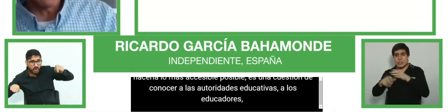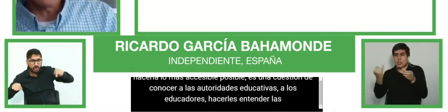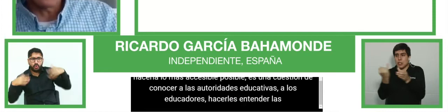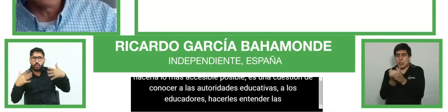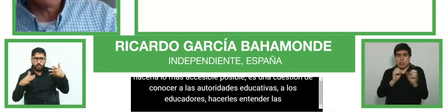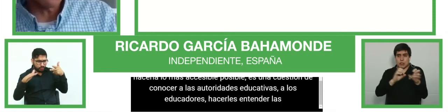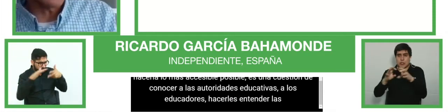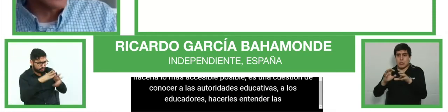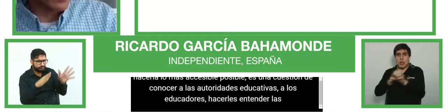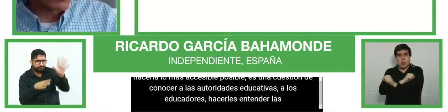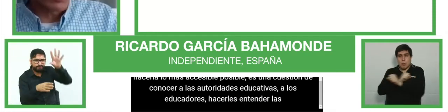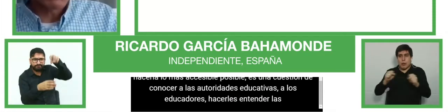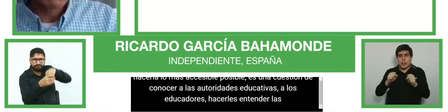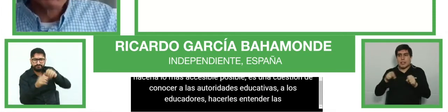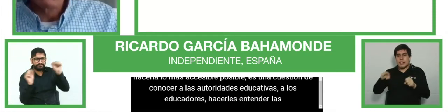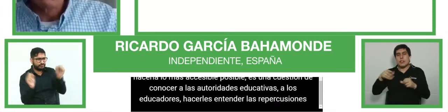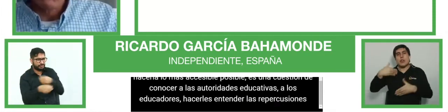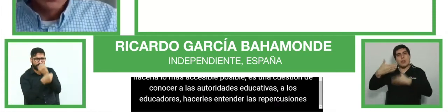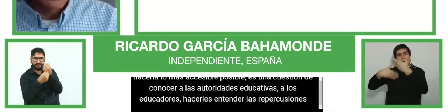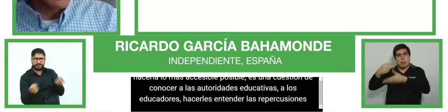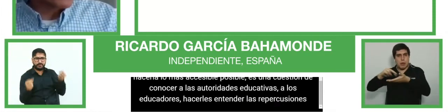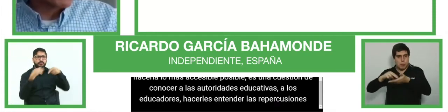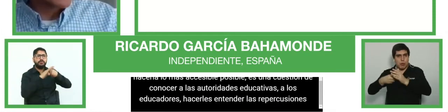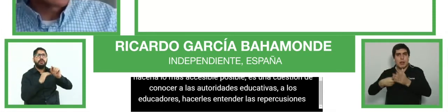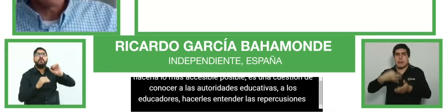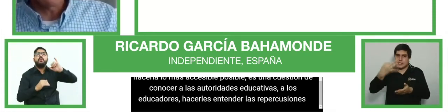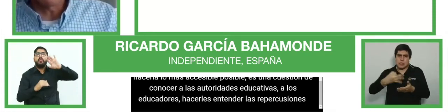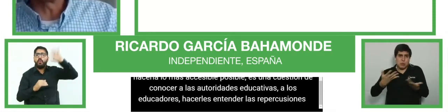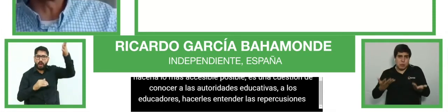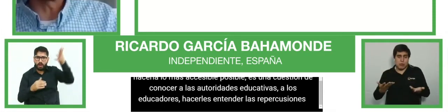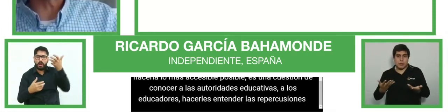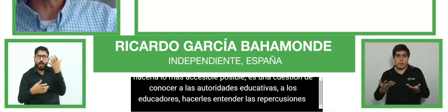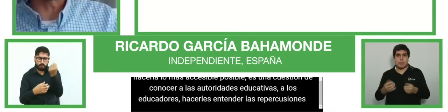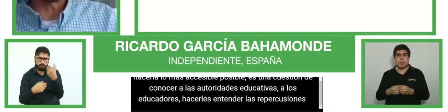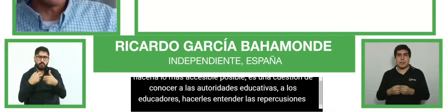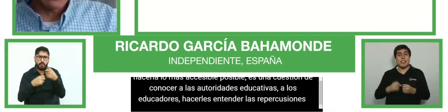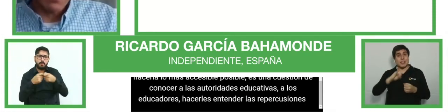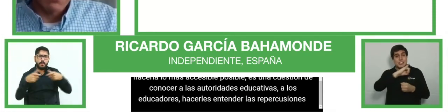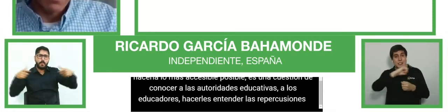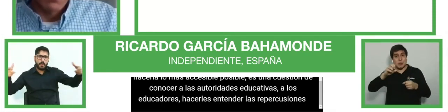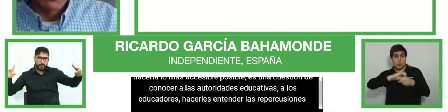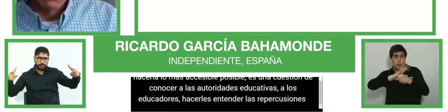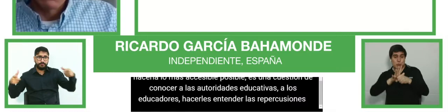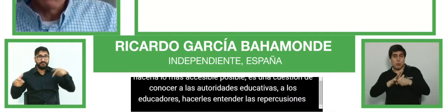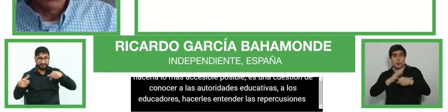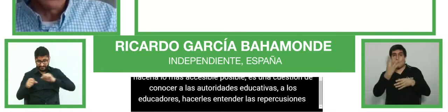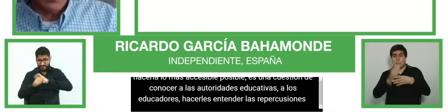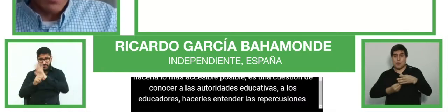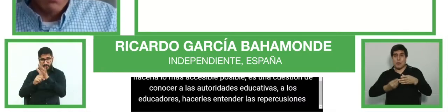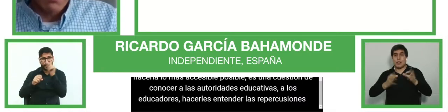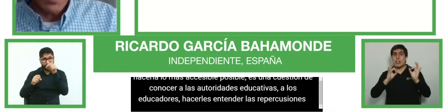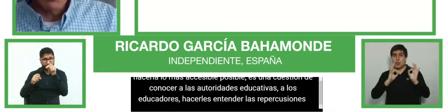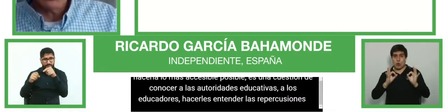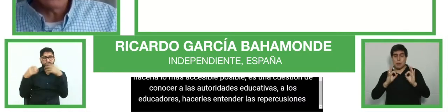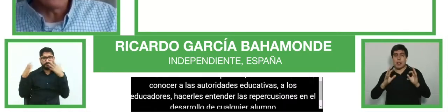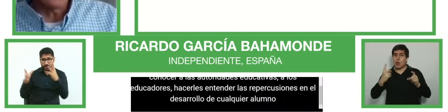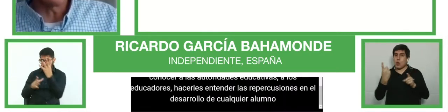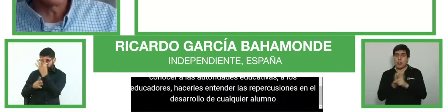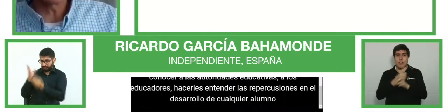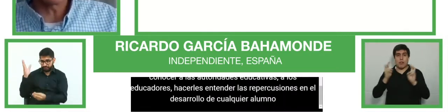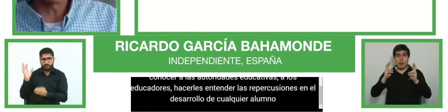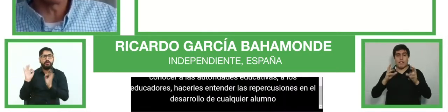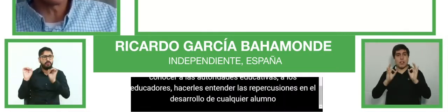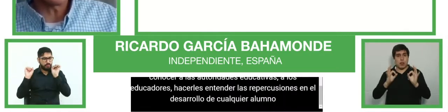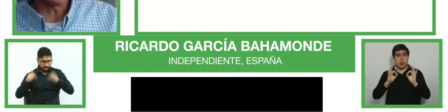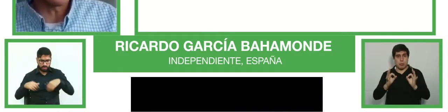desarrollo de cualquier niño, cualquier alumno. Y, por supuesto, cuando todo esto se normalice, volver realmente a